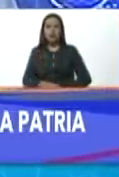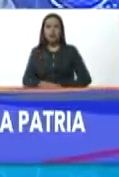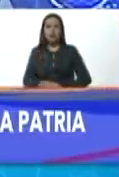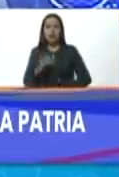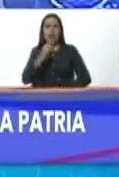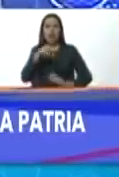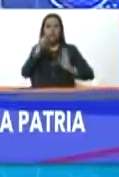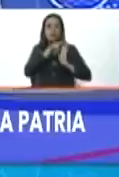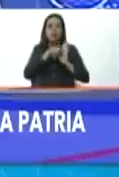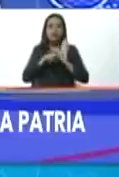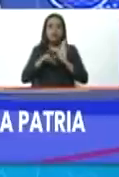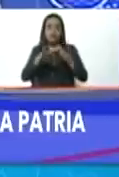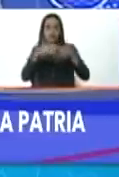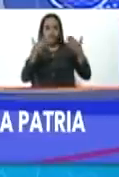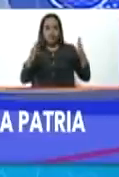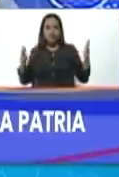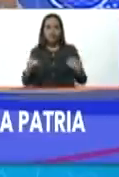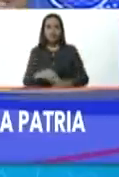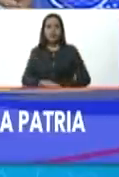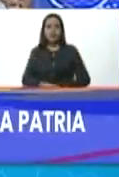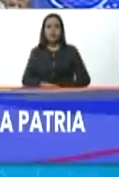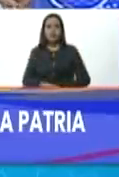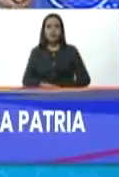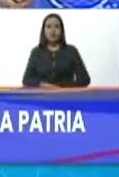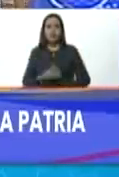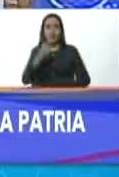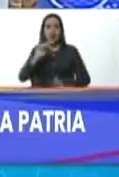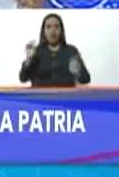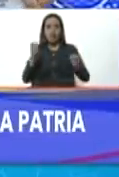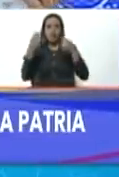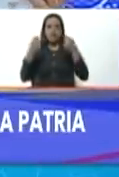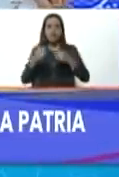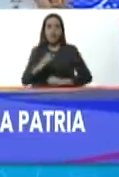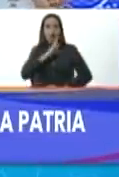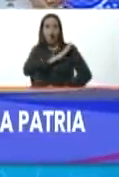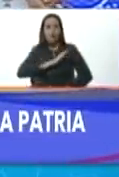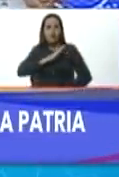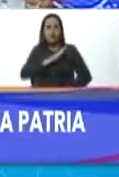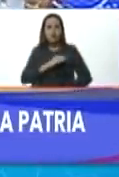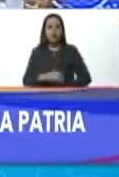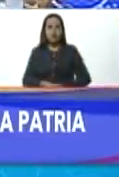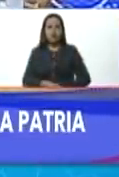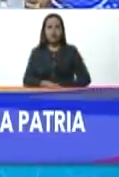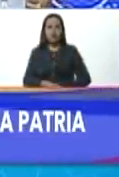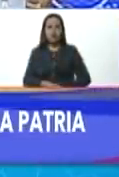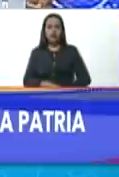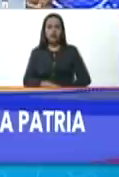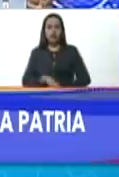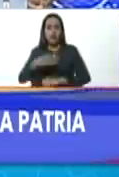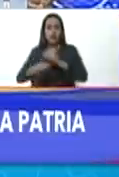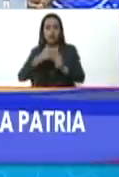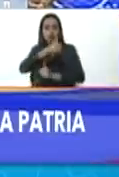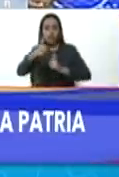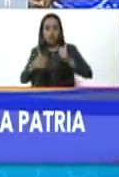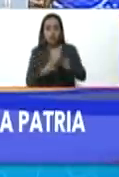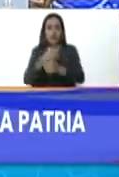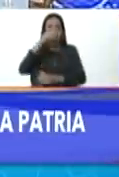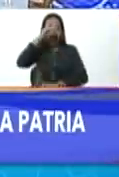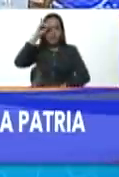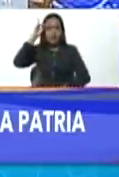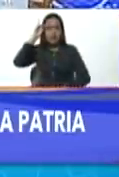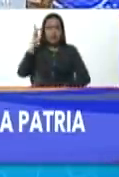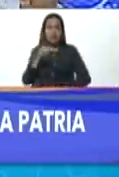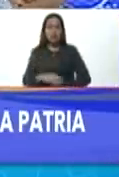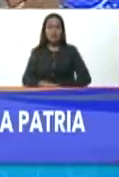unas recomendaciones que han publicado la comisión dirigida por la vicepresidenta Delcy.